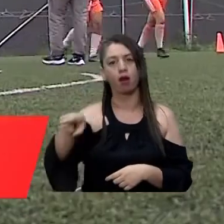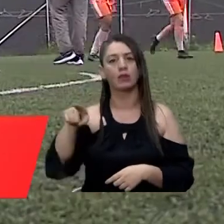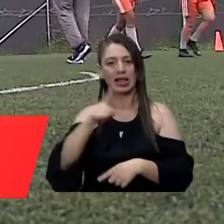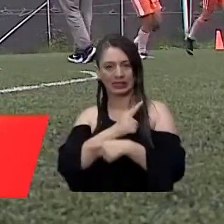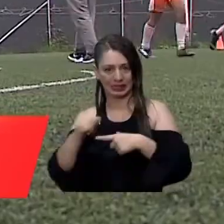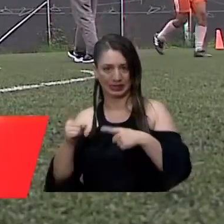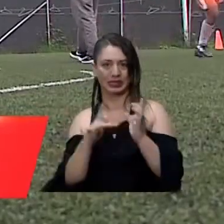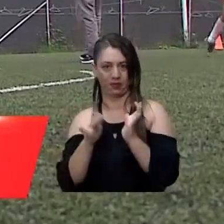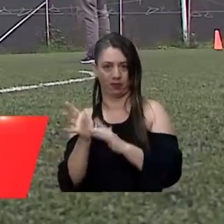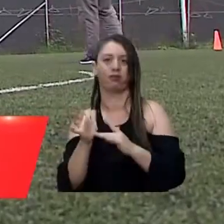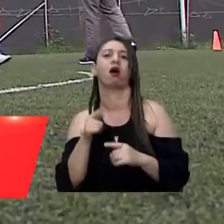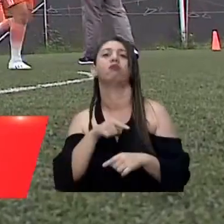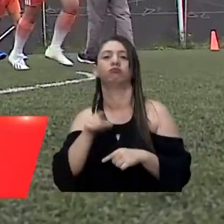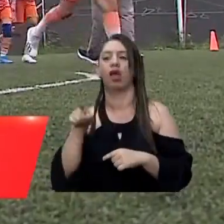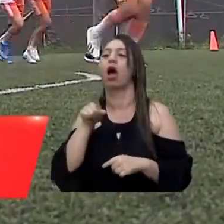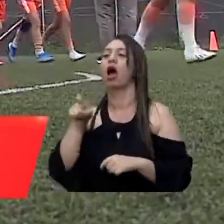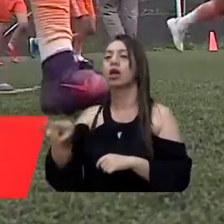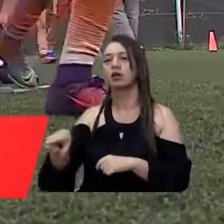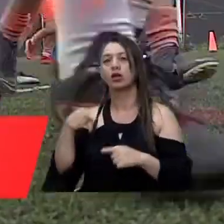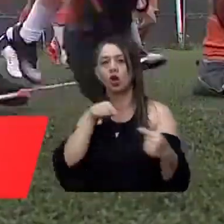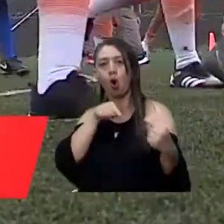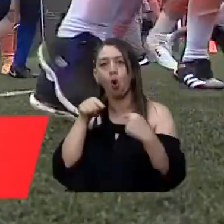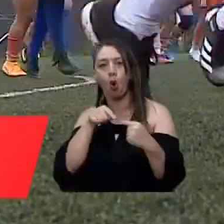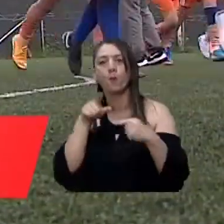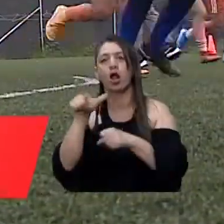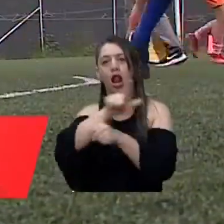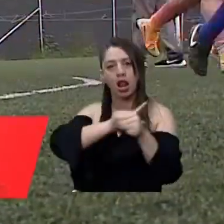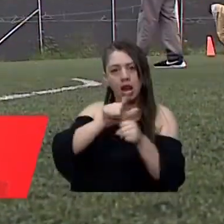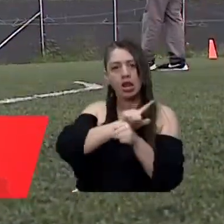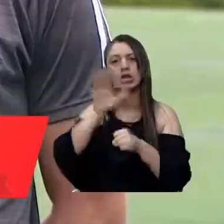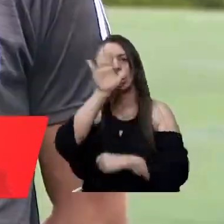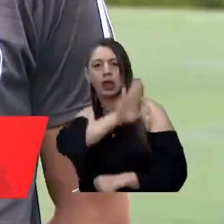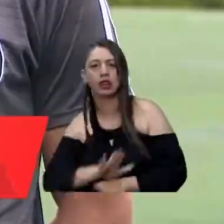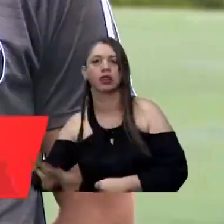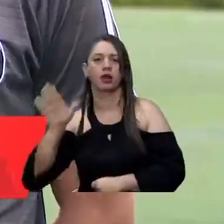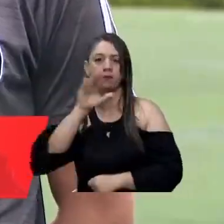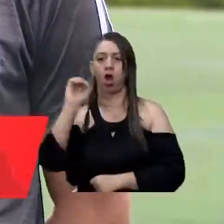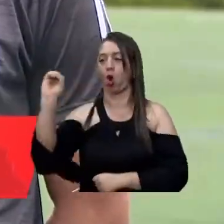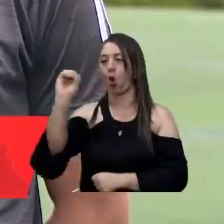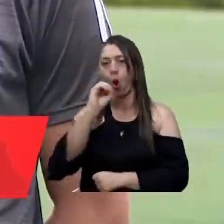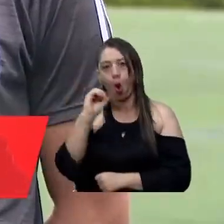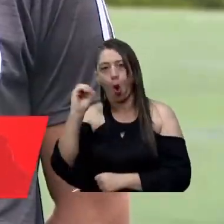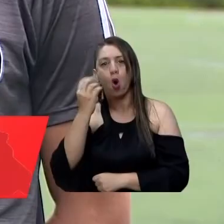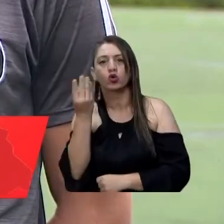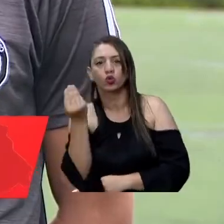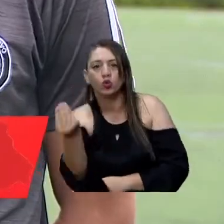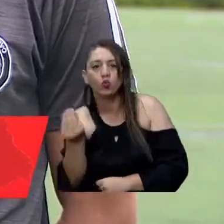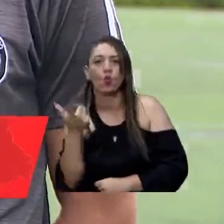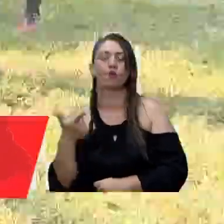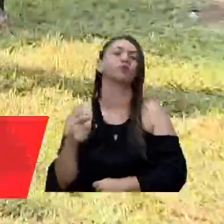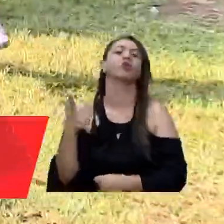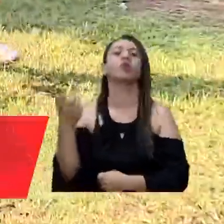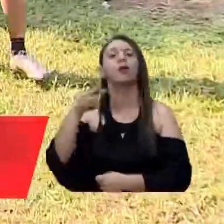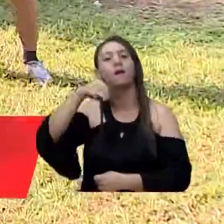que arranca Semana Santa, vamos a ir a competir. Torneos de liga departamental, en masculino tenemos unos torneos nacionales en